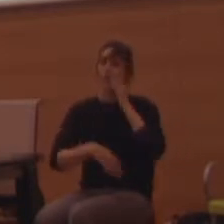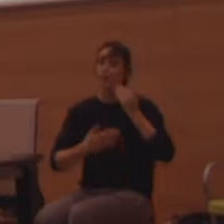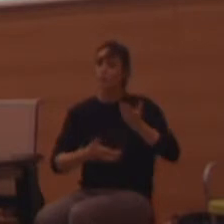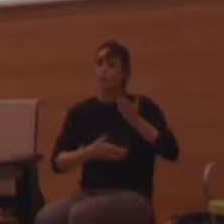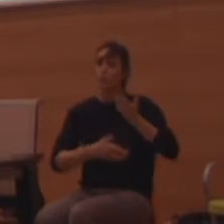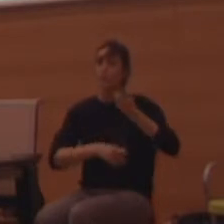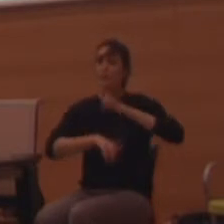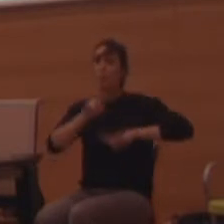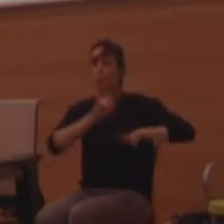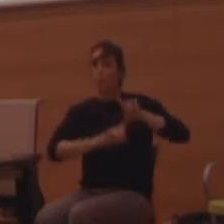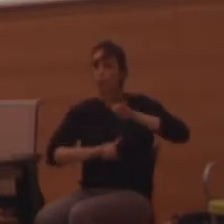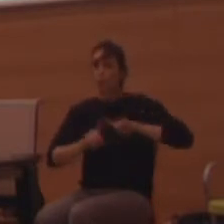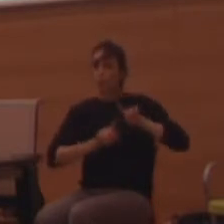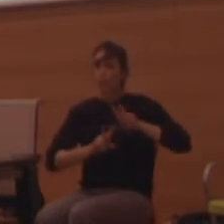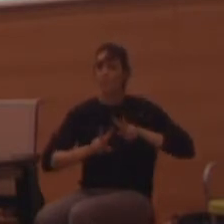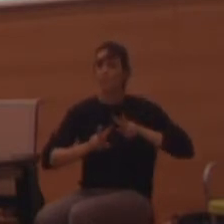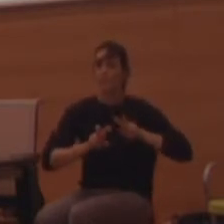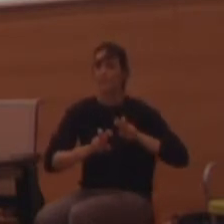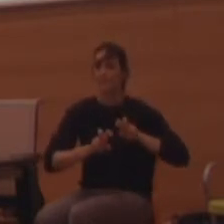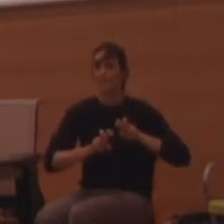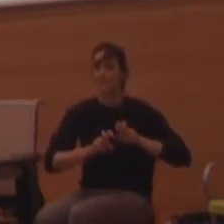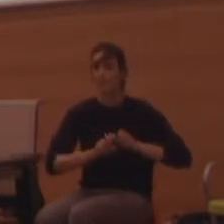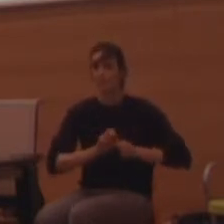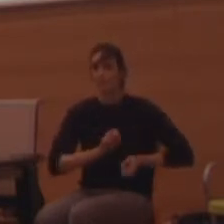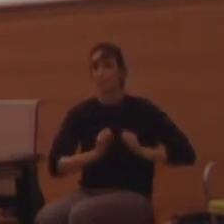neuropatía incipiente. ¿De acuerdo?